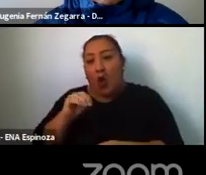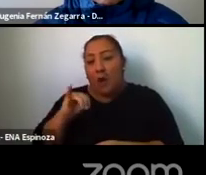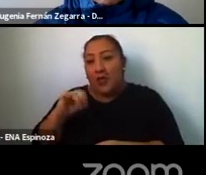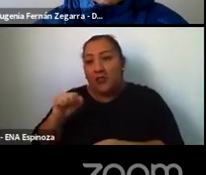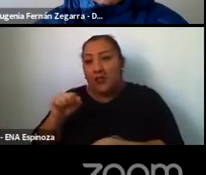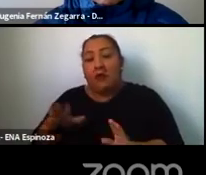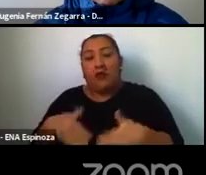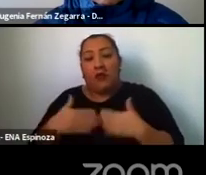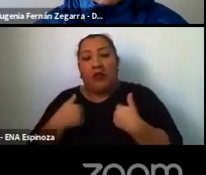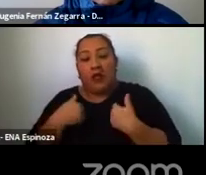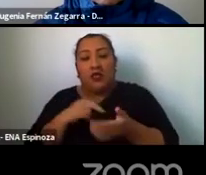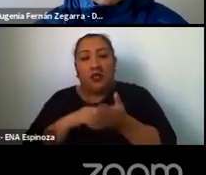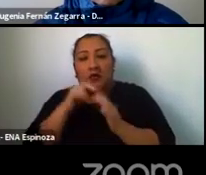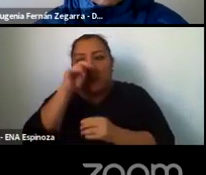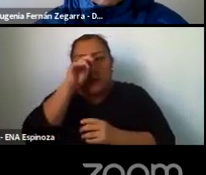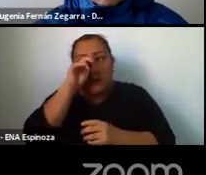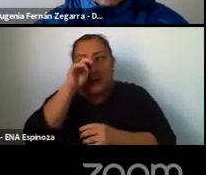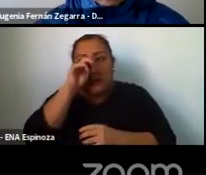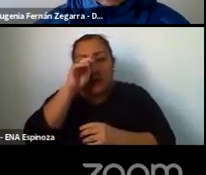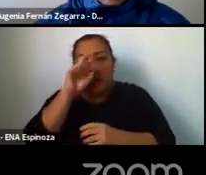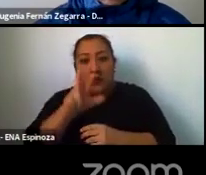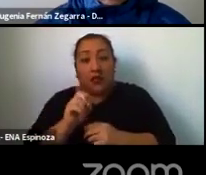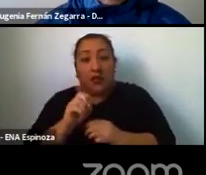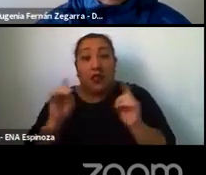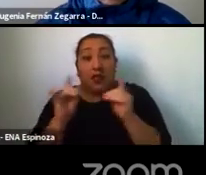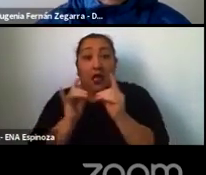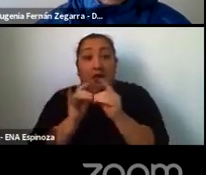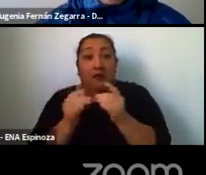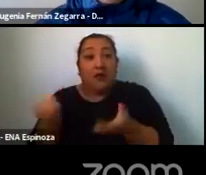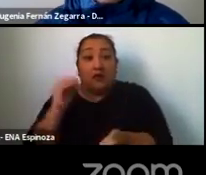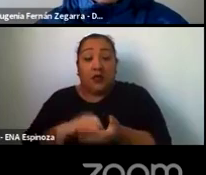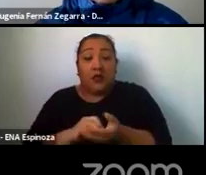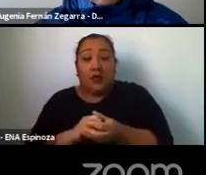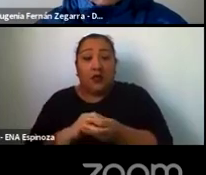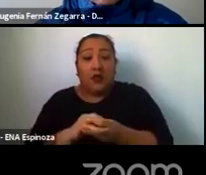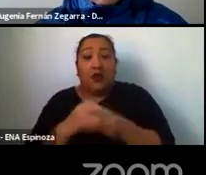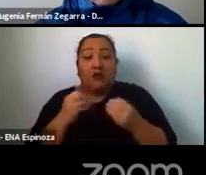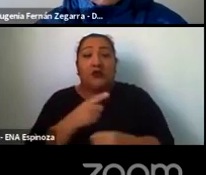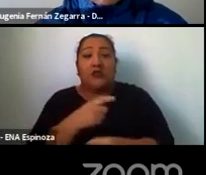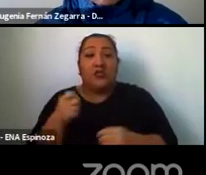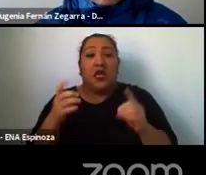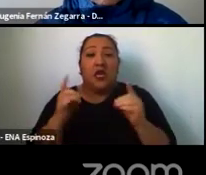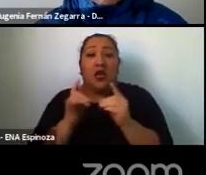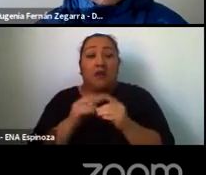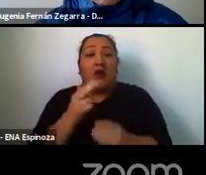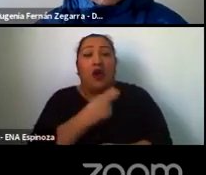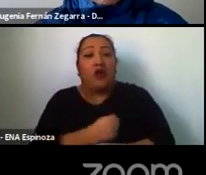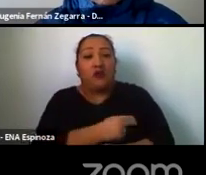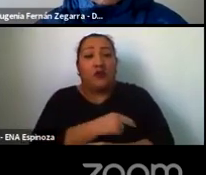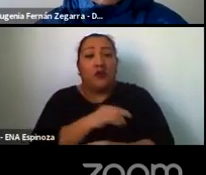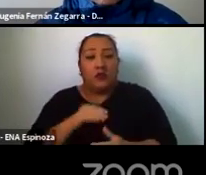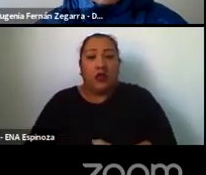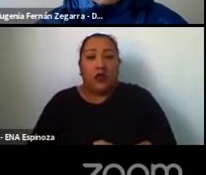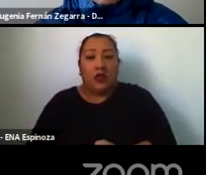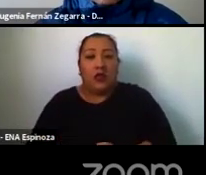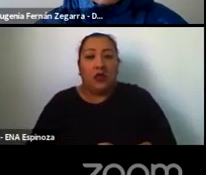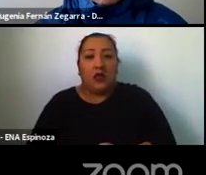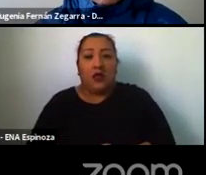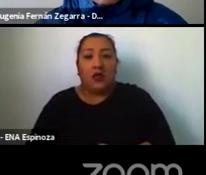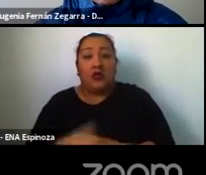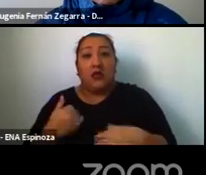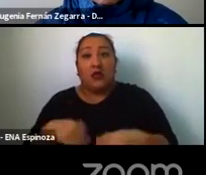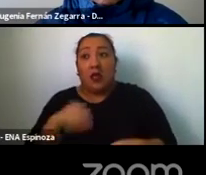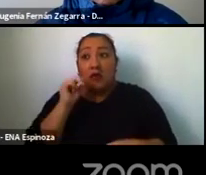tener 30 camas UCI adicionales, así como 100 camas de hospitalización, que como lo hemos visto